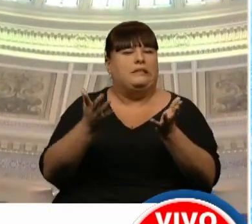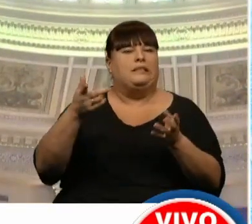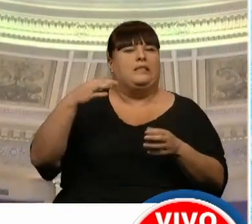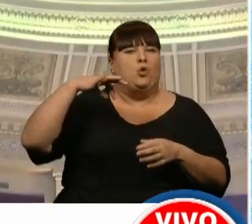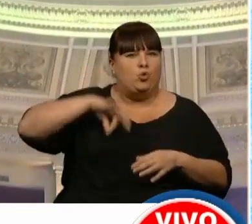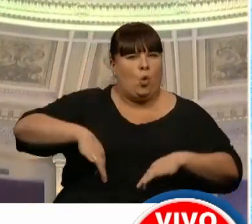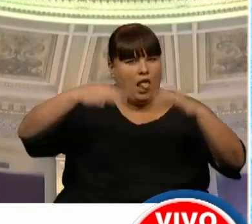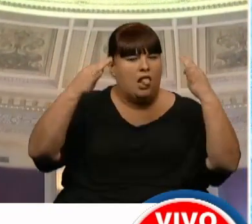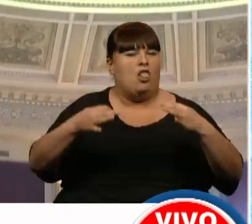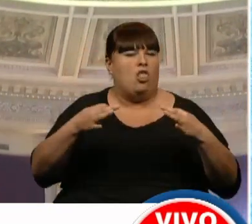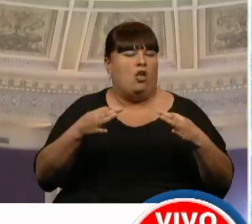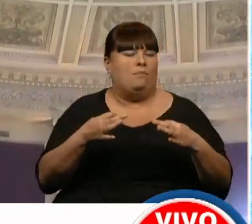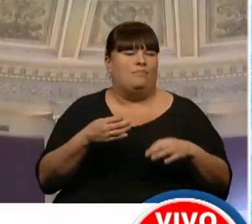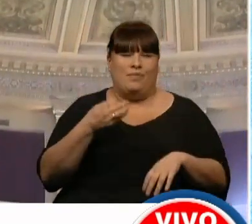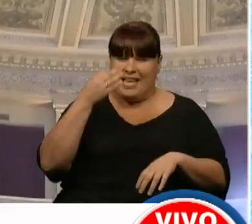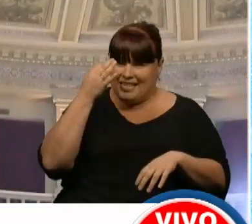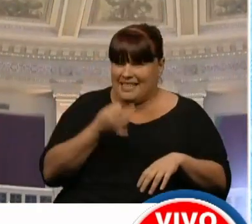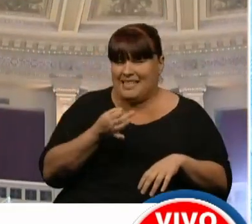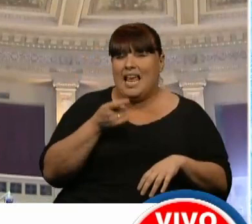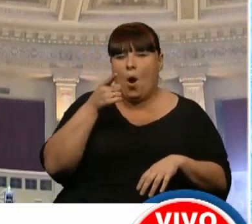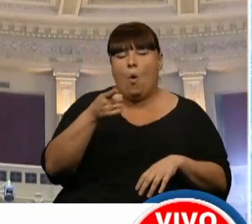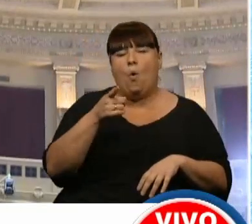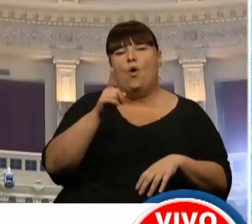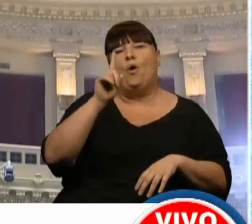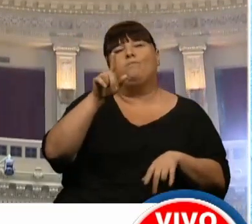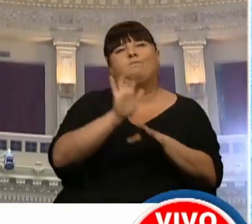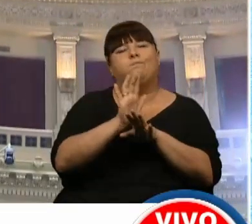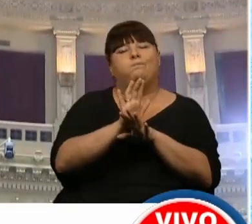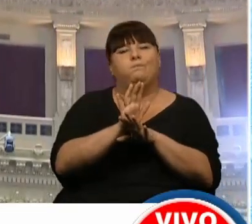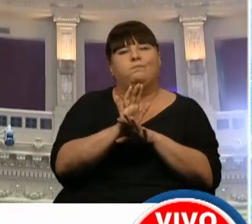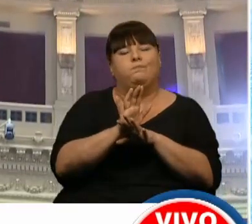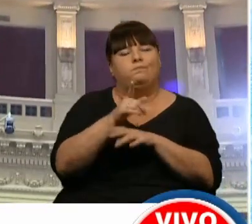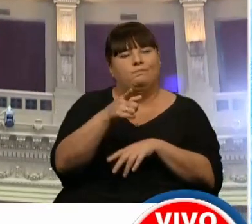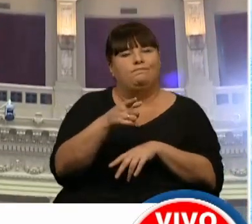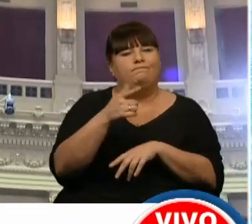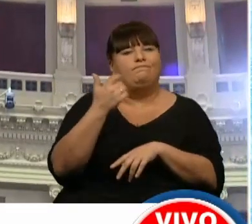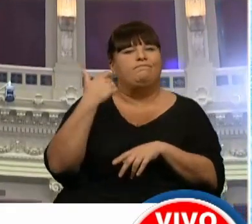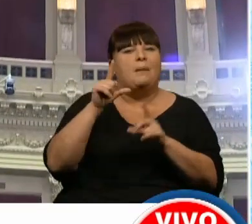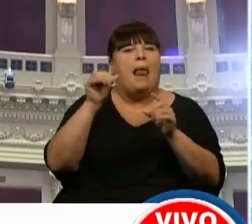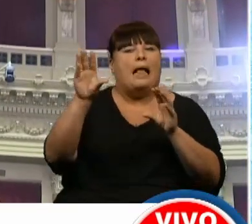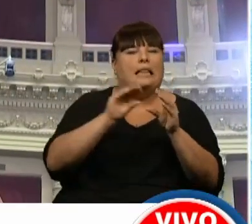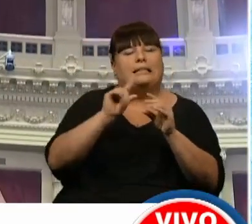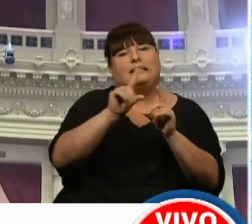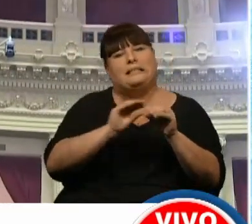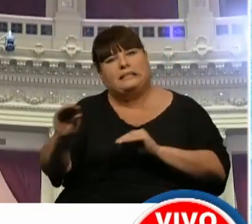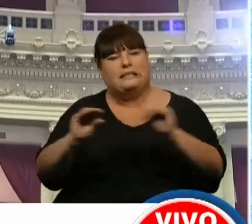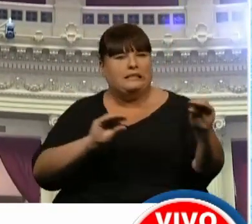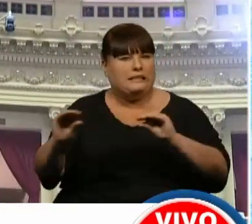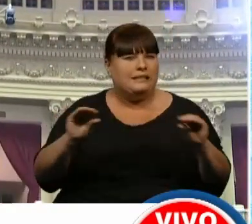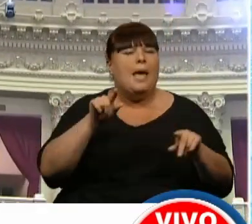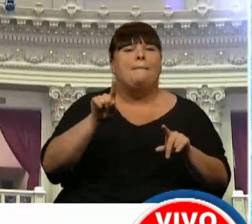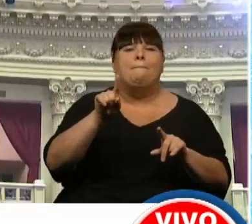salario real y seguramente eso le va a significar resignar recursos. Pero